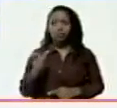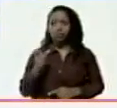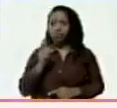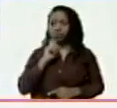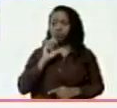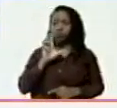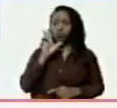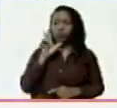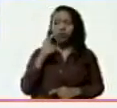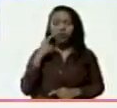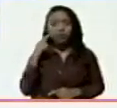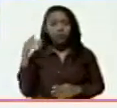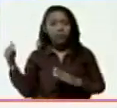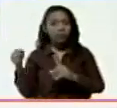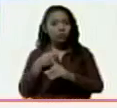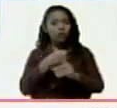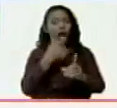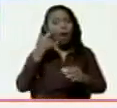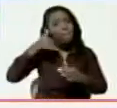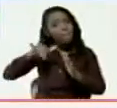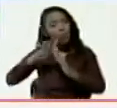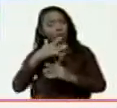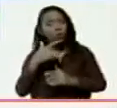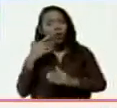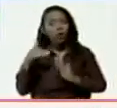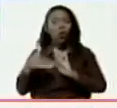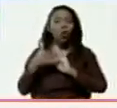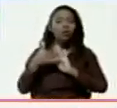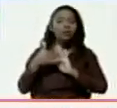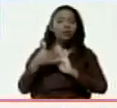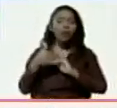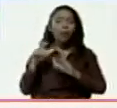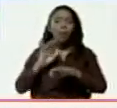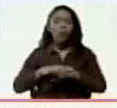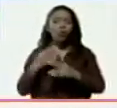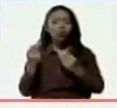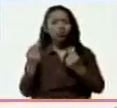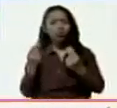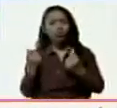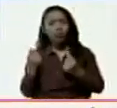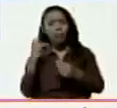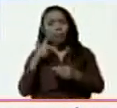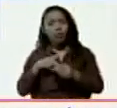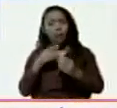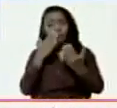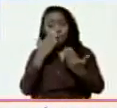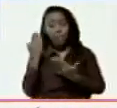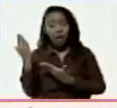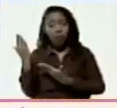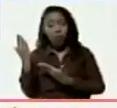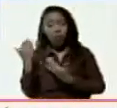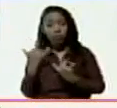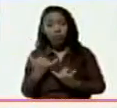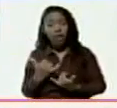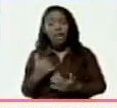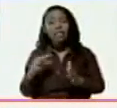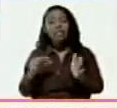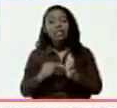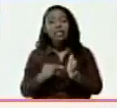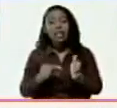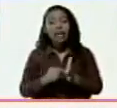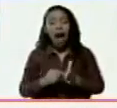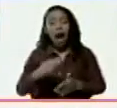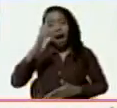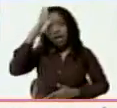no es la primera agresión contra un país por sus recursos petroleros veamos recientemente siria irak